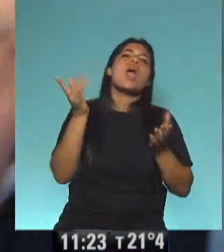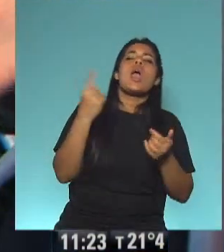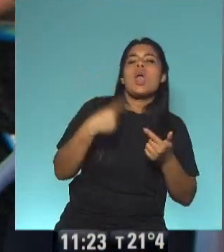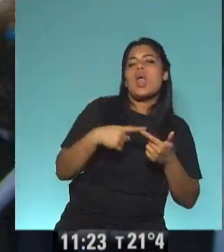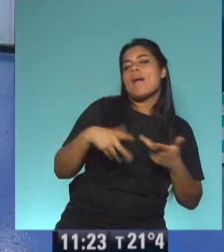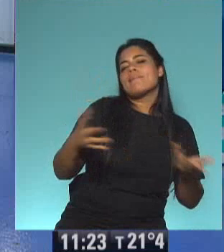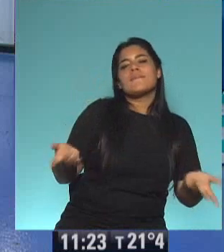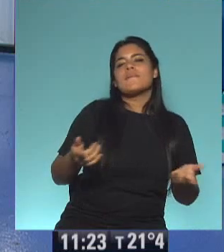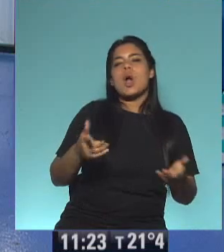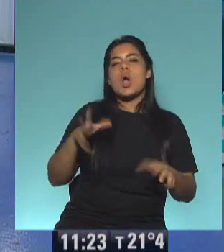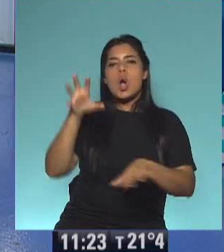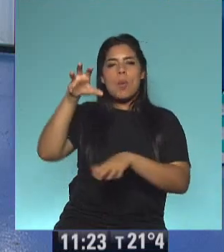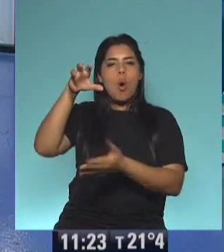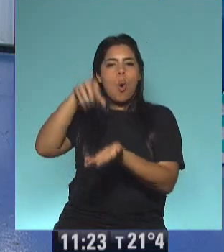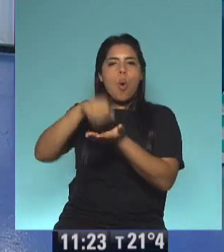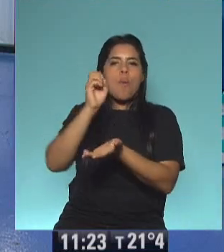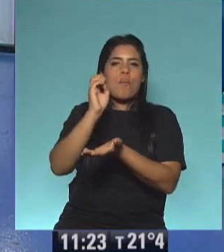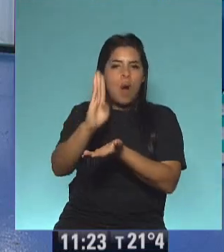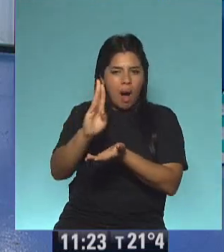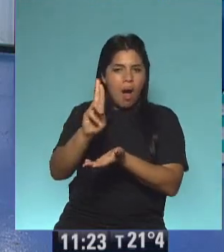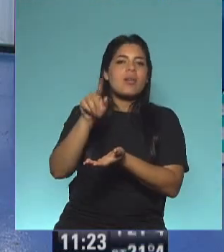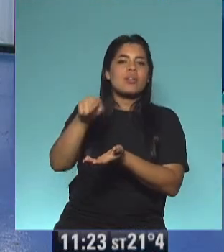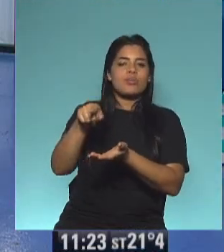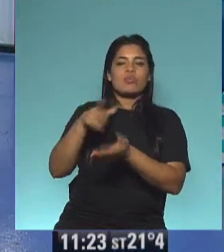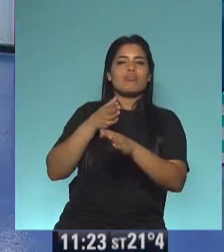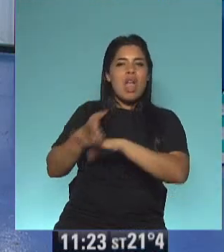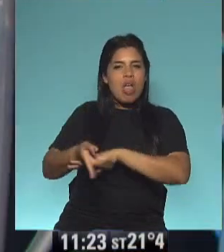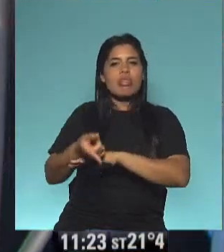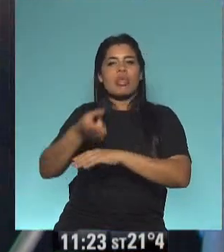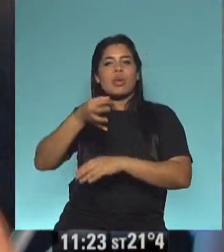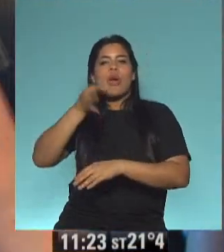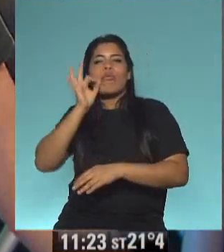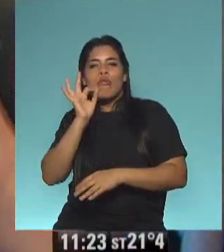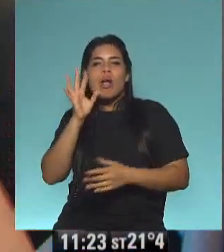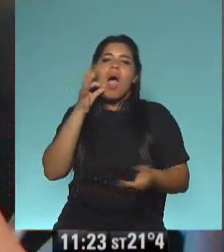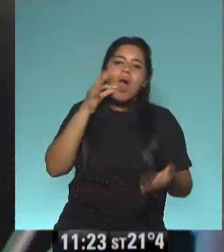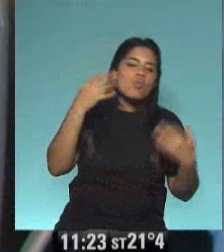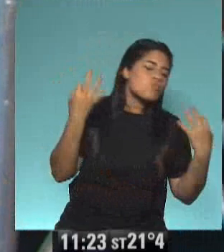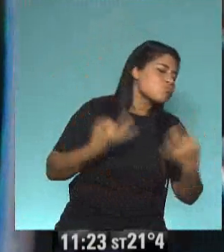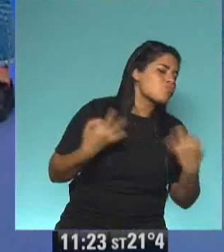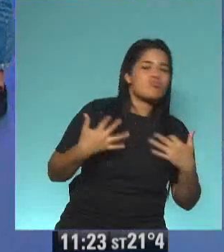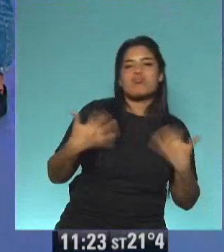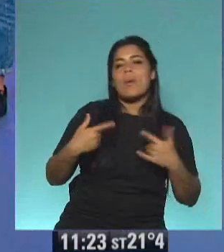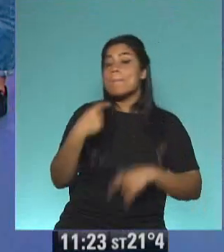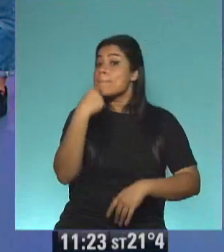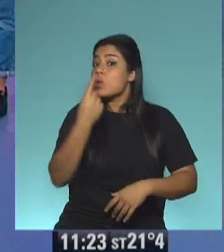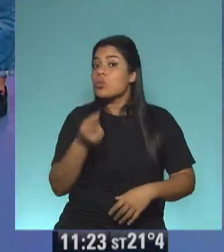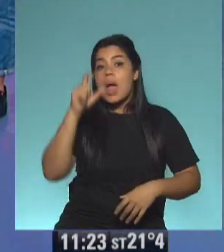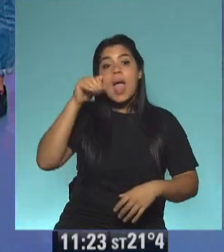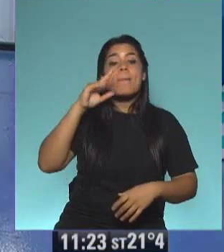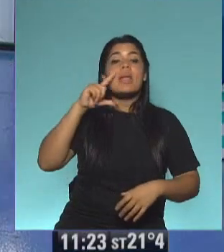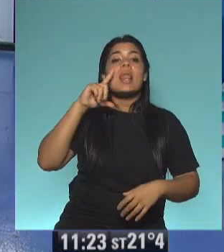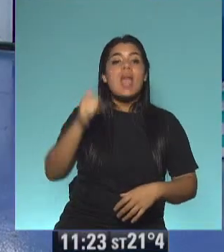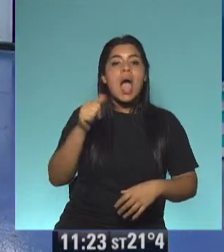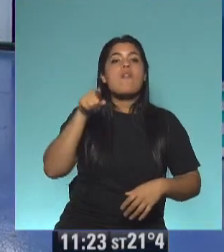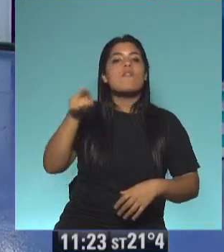café y sentir ese olor a café, ¡ay! Ay, a ver, le quiero preguntar a Emilia, entonces, ¿hay un olor que te